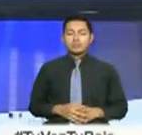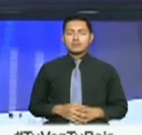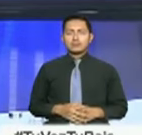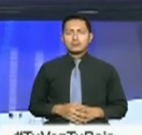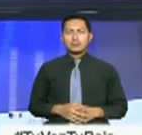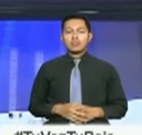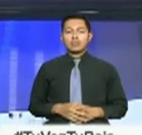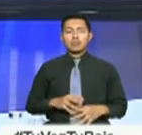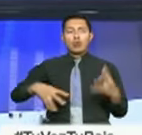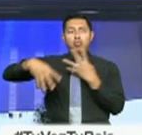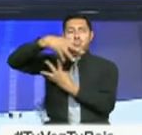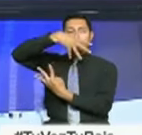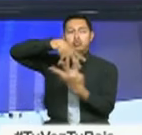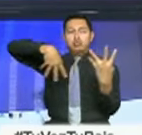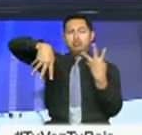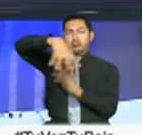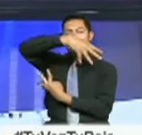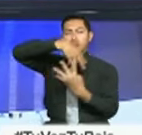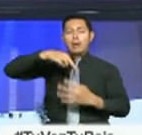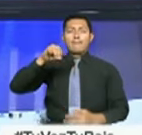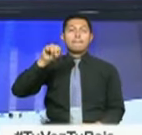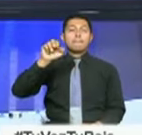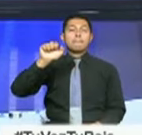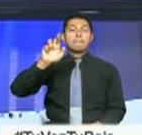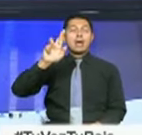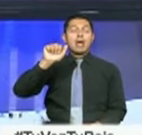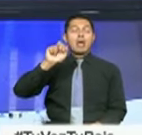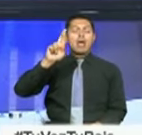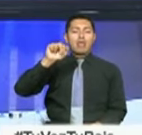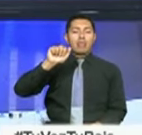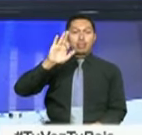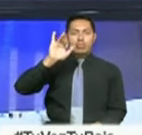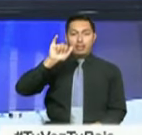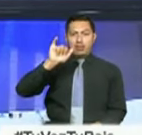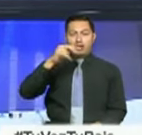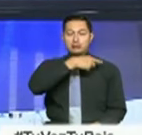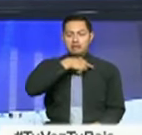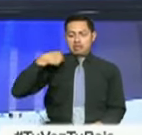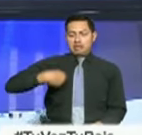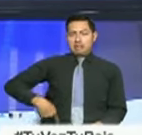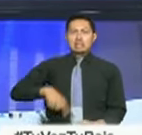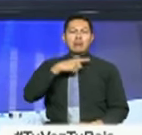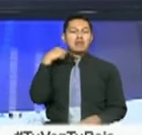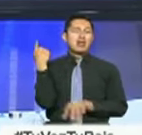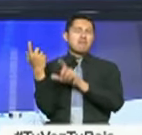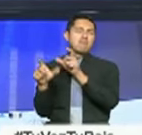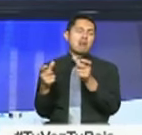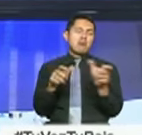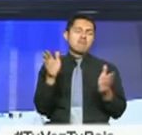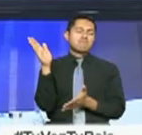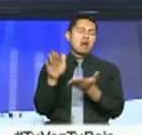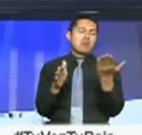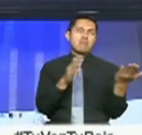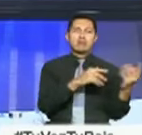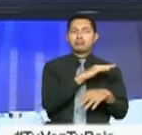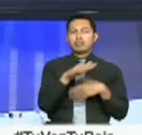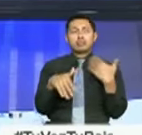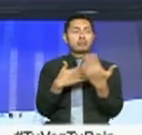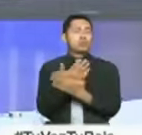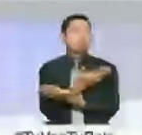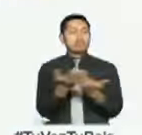El supertifón Meranti deja varias víctimas mortales en China, además de un panorama de devastación al sudeste del gigante